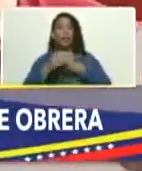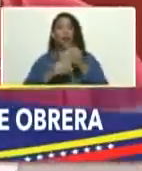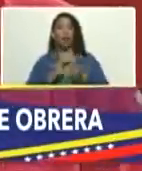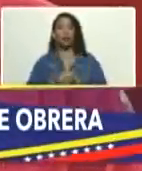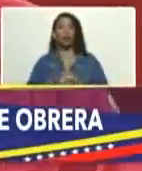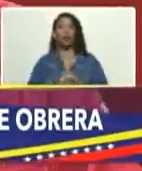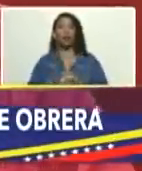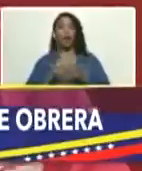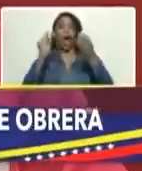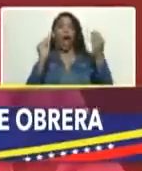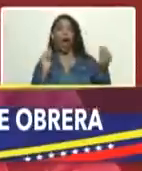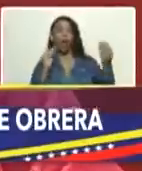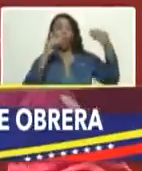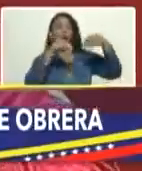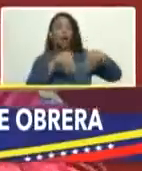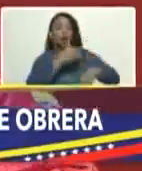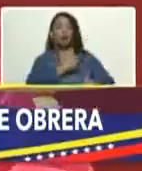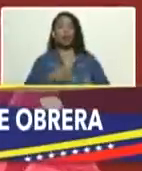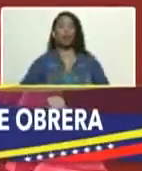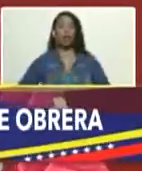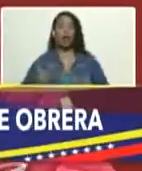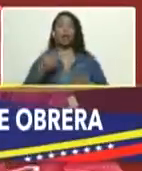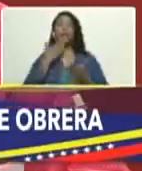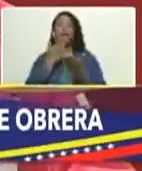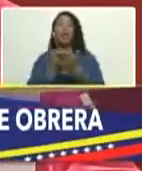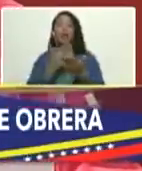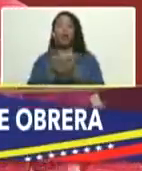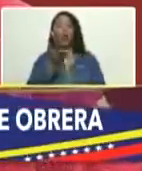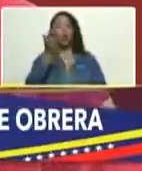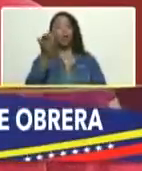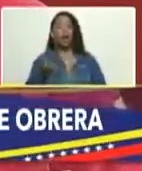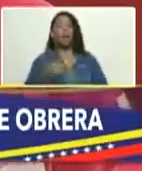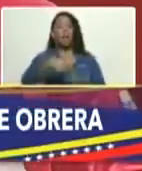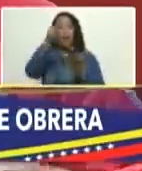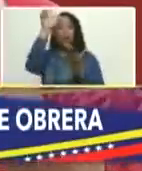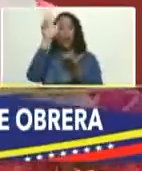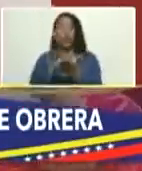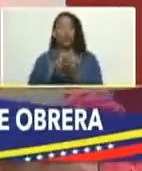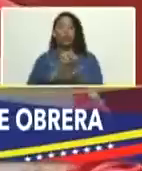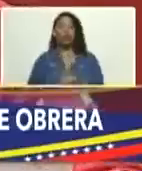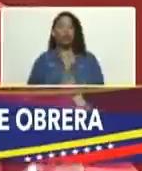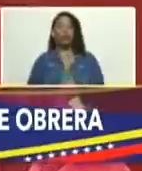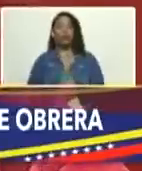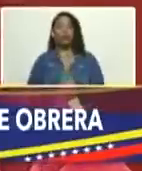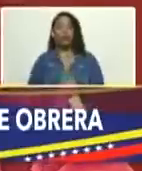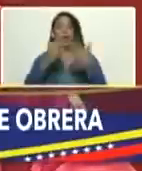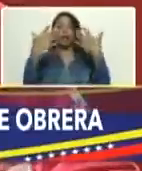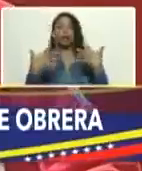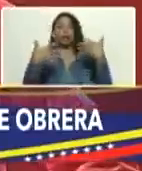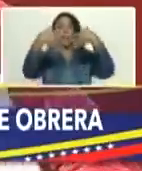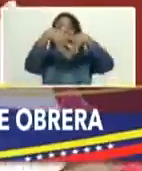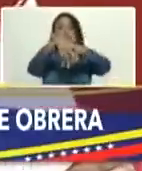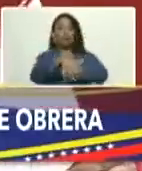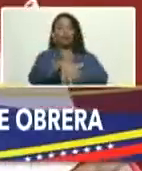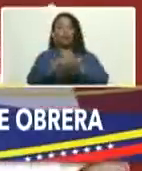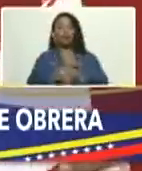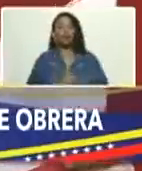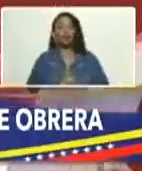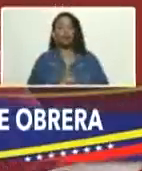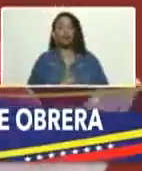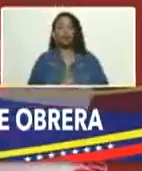Y acordamos, presidente, y le solicitamos a usted la aprobación de incorporar en